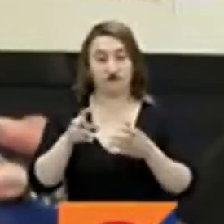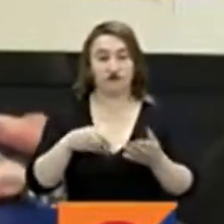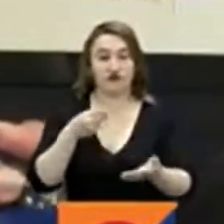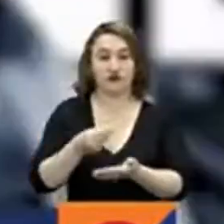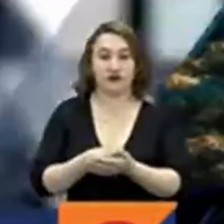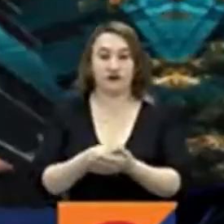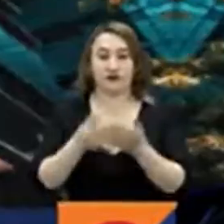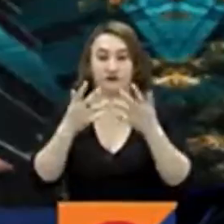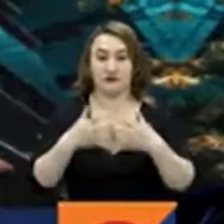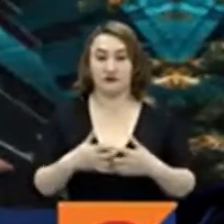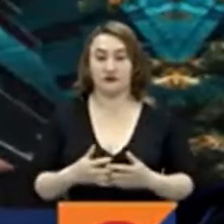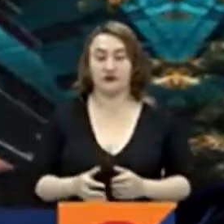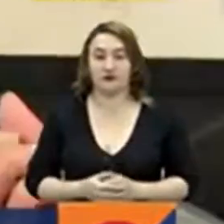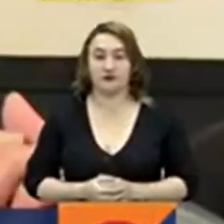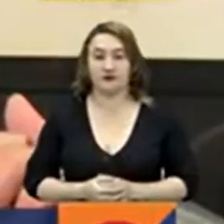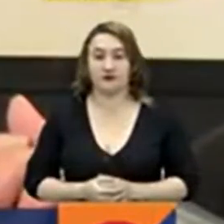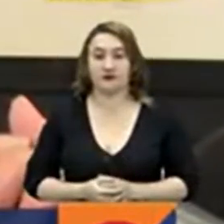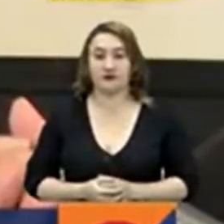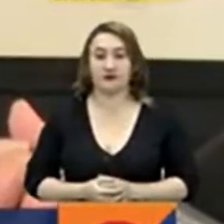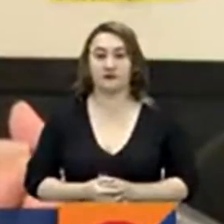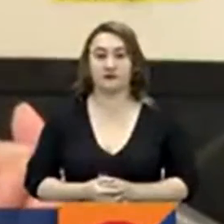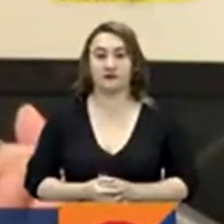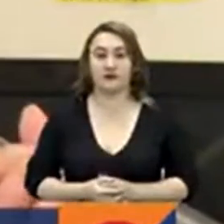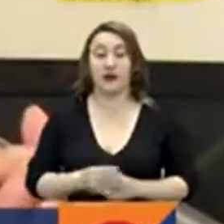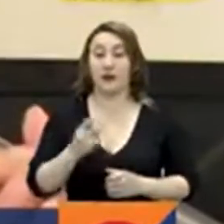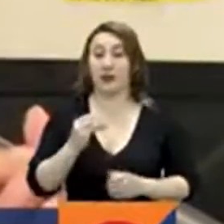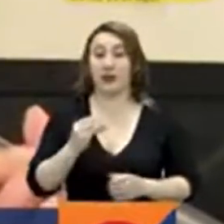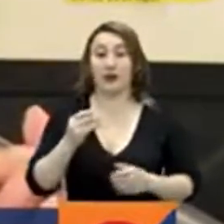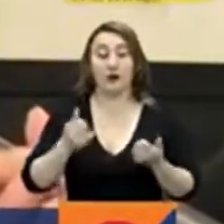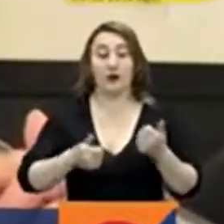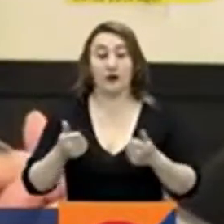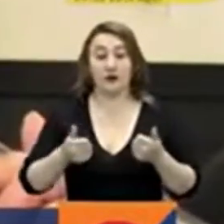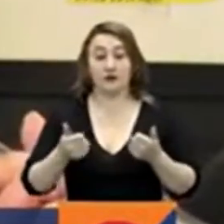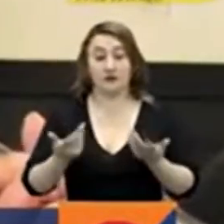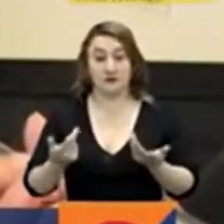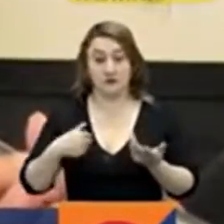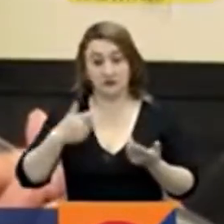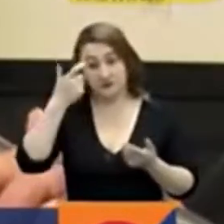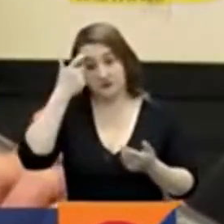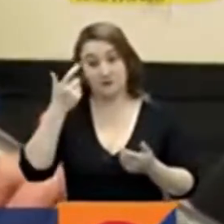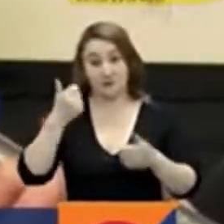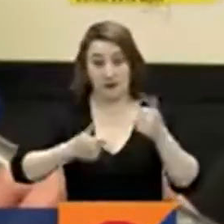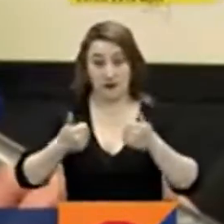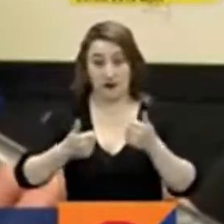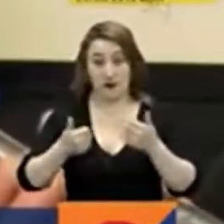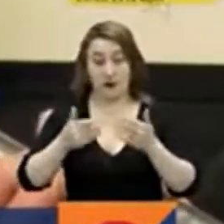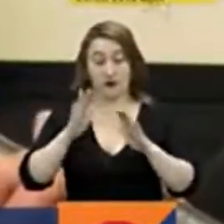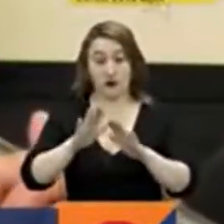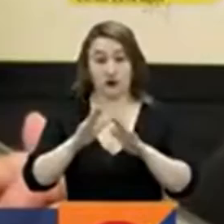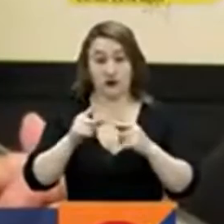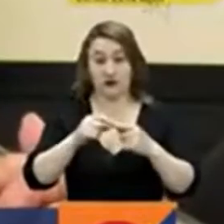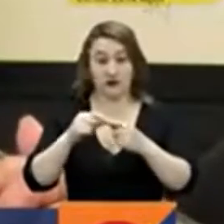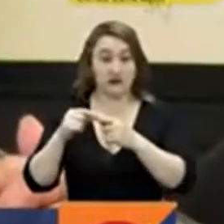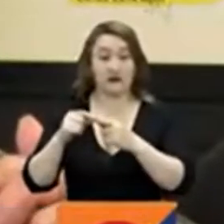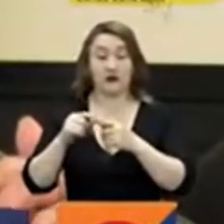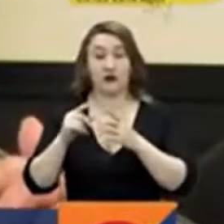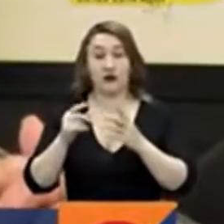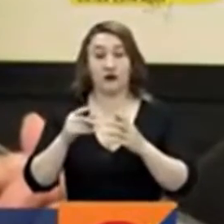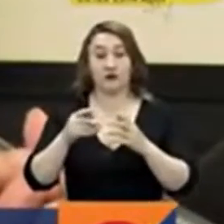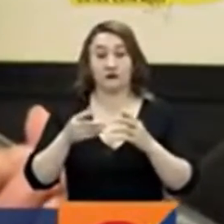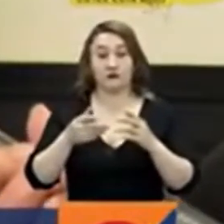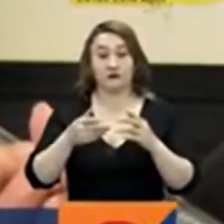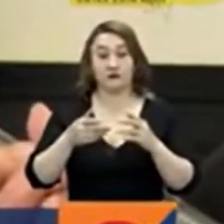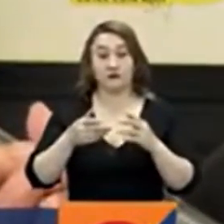las empresas. Exenciones. Consideramos que cuando se va a fomentar algún sector específico de la industria es